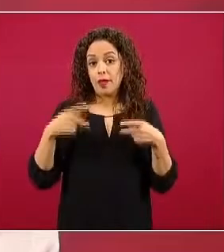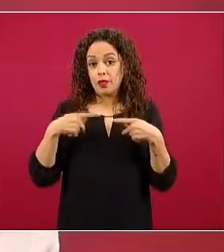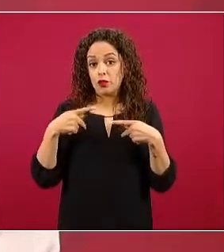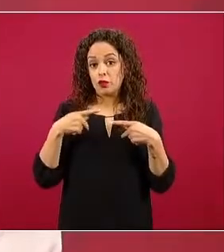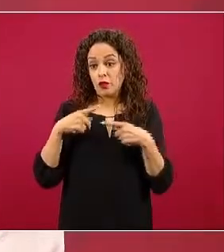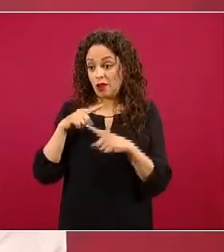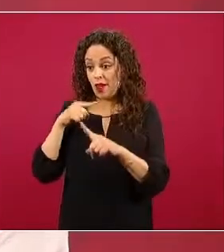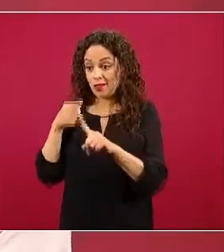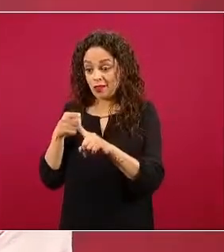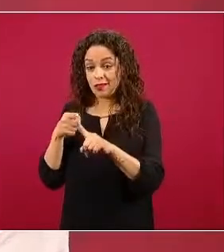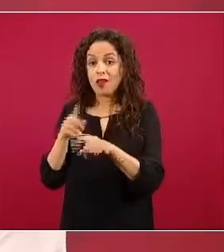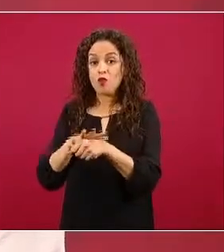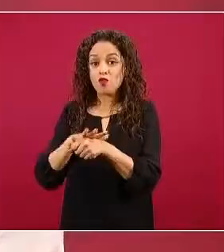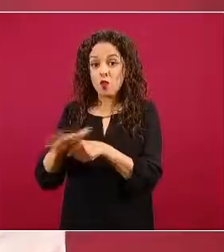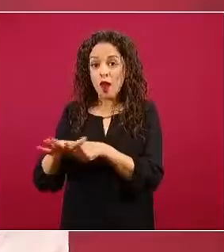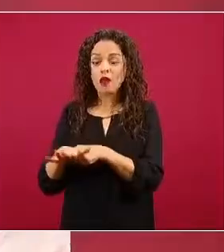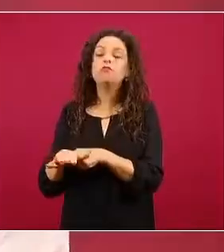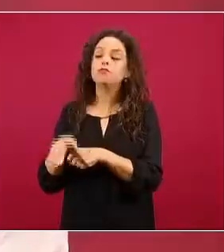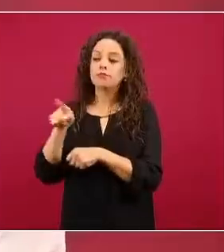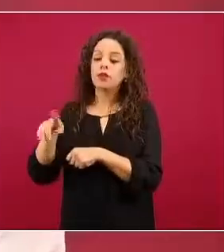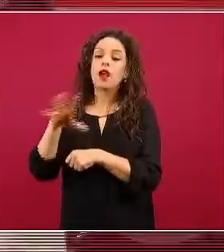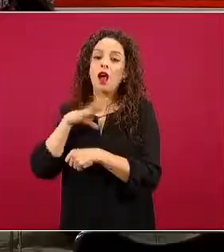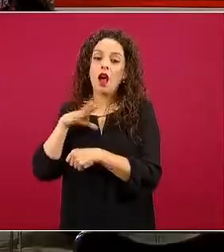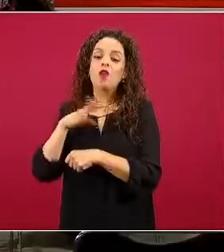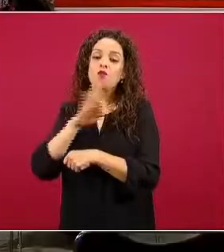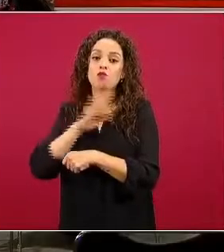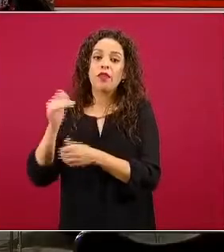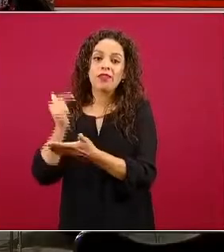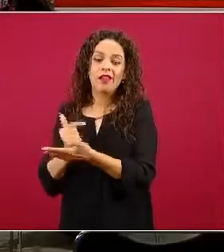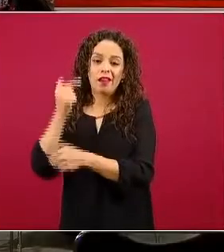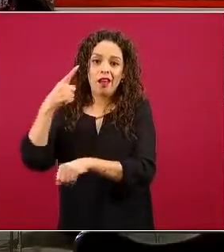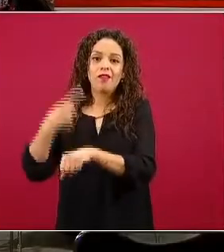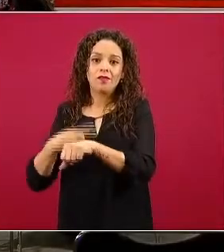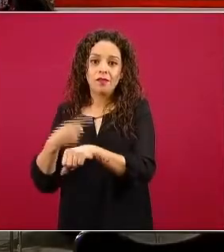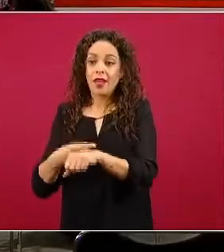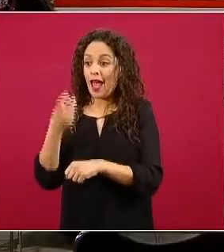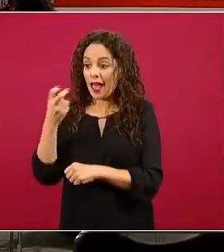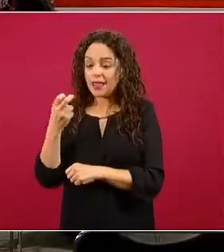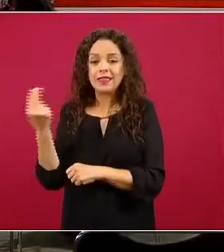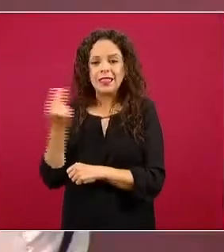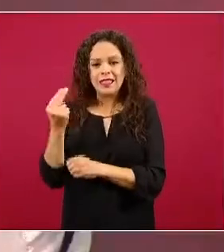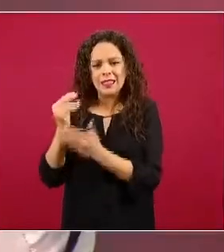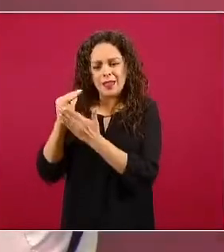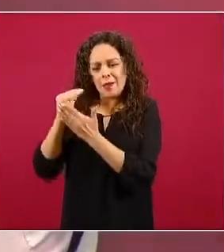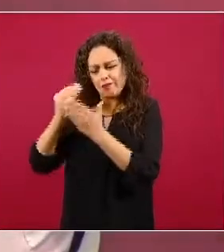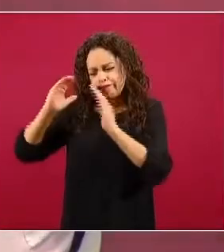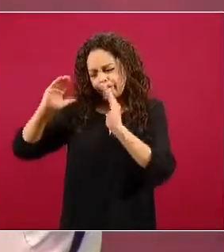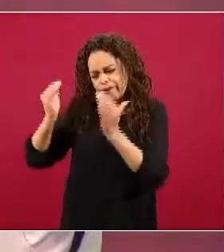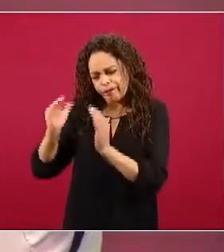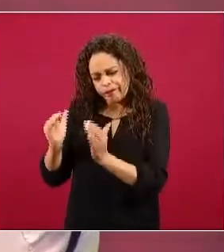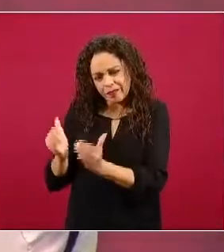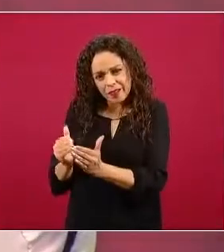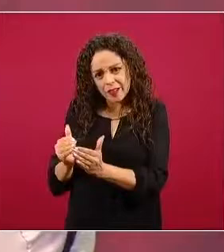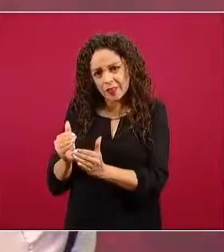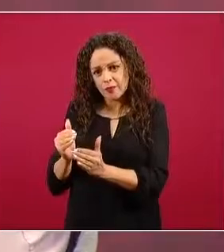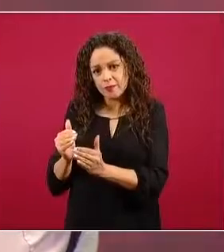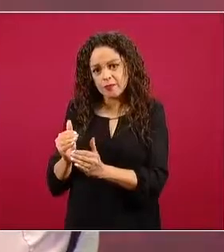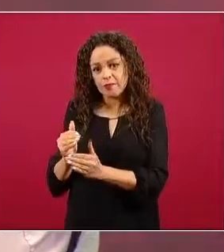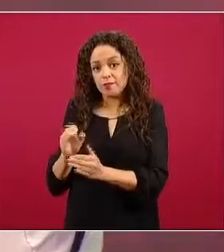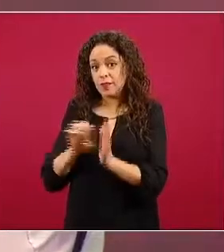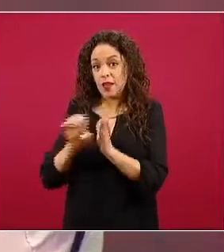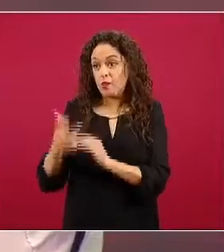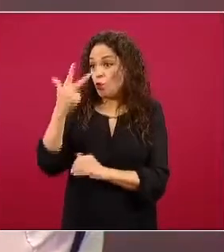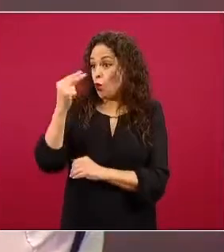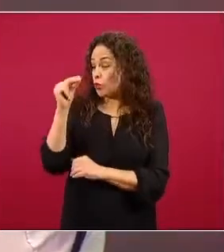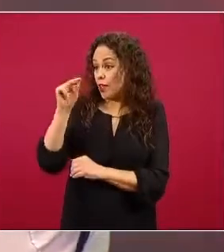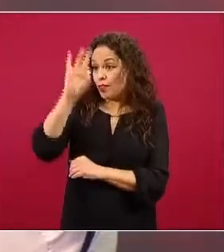probabilidad de tener un cuadro grave, que esa probabilidad se reduzca lo más que se pueda. Y si se reduce en un 80%, eso